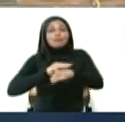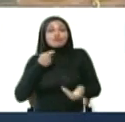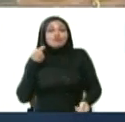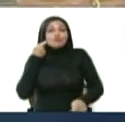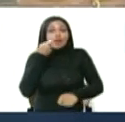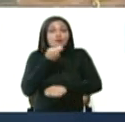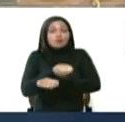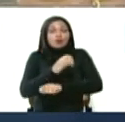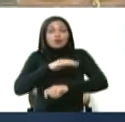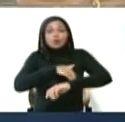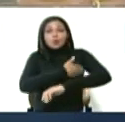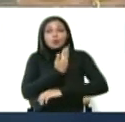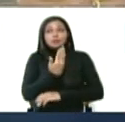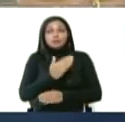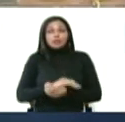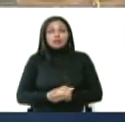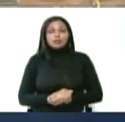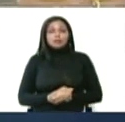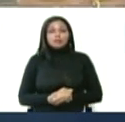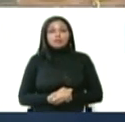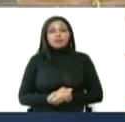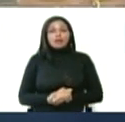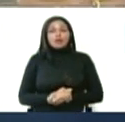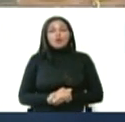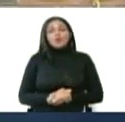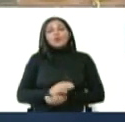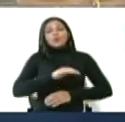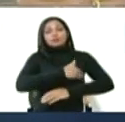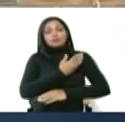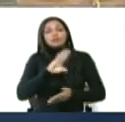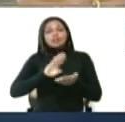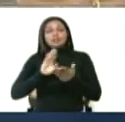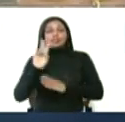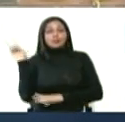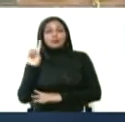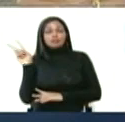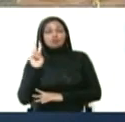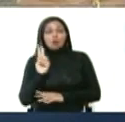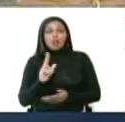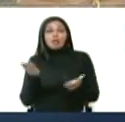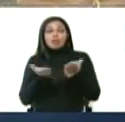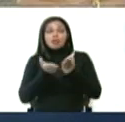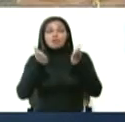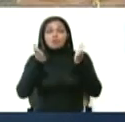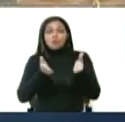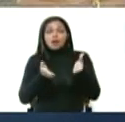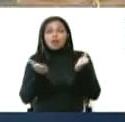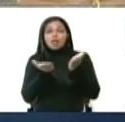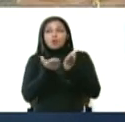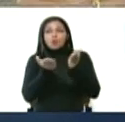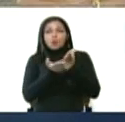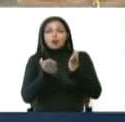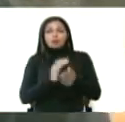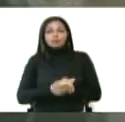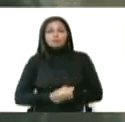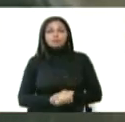graduado en la Universidad Central de Venezuela, en la gloriosa escuela Luis